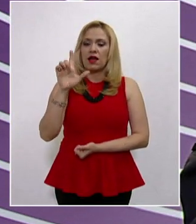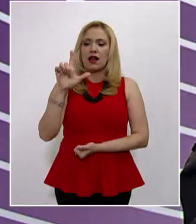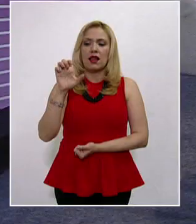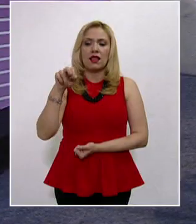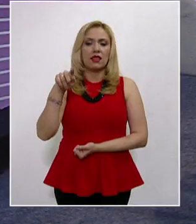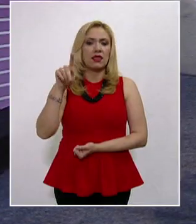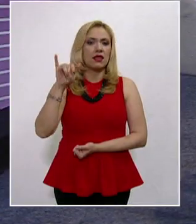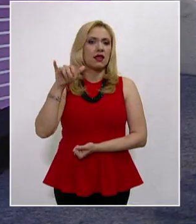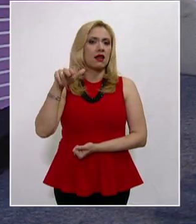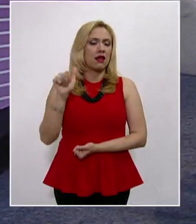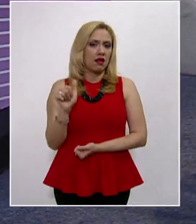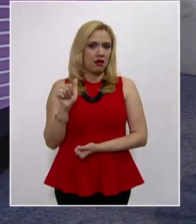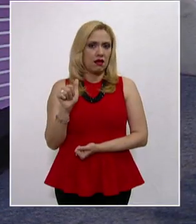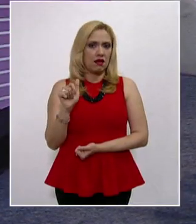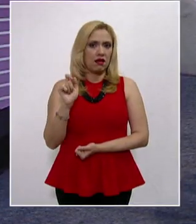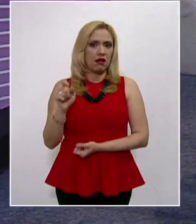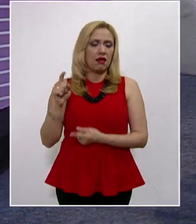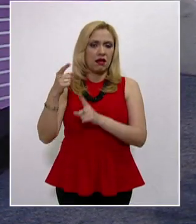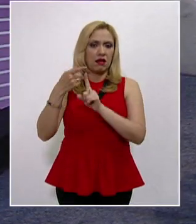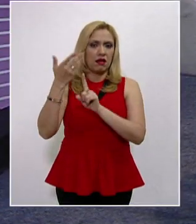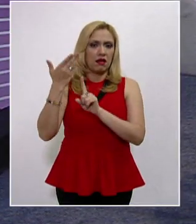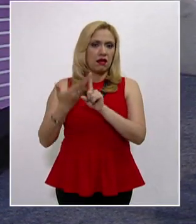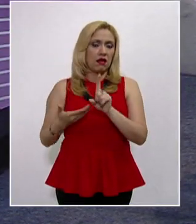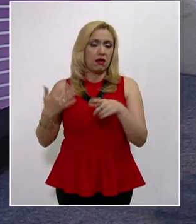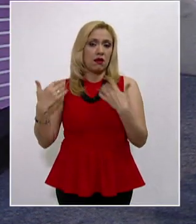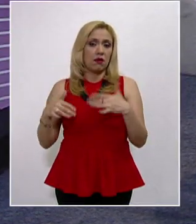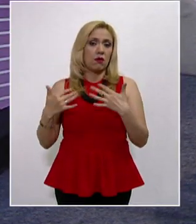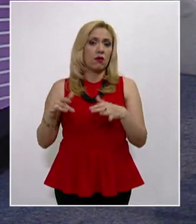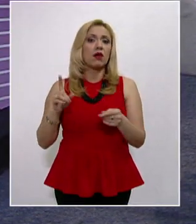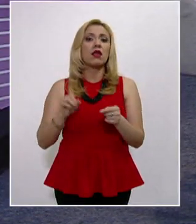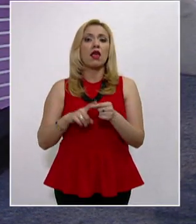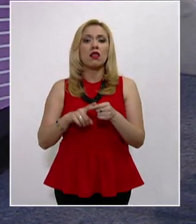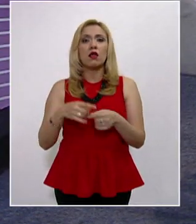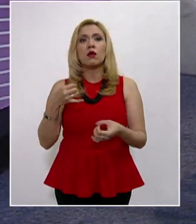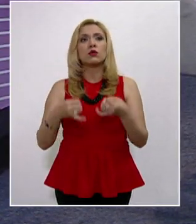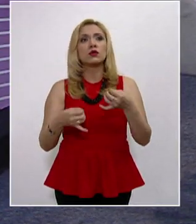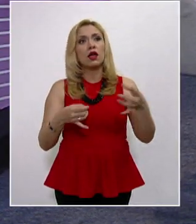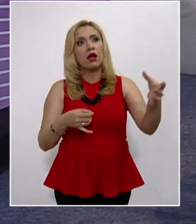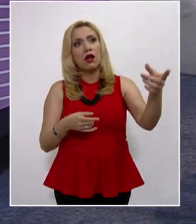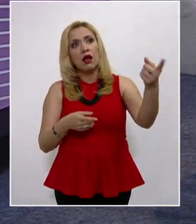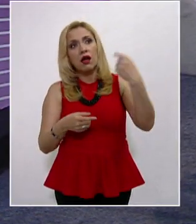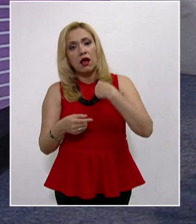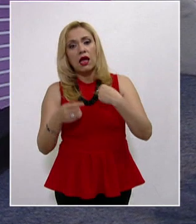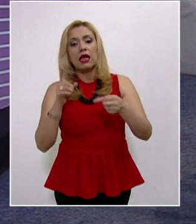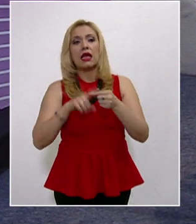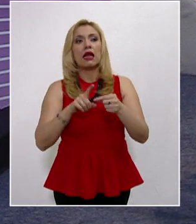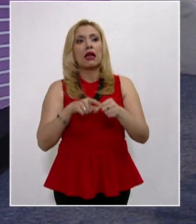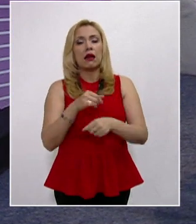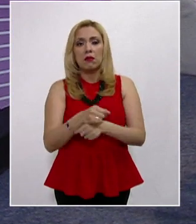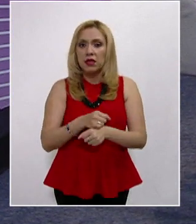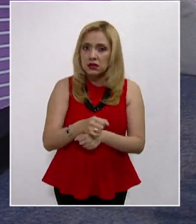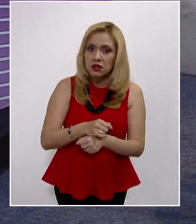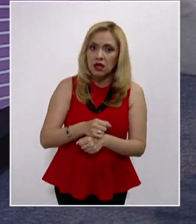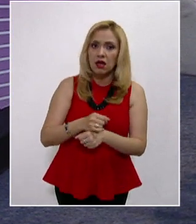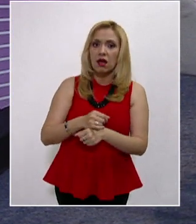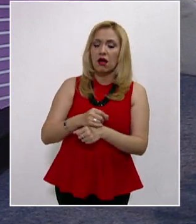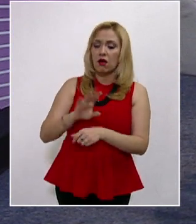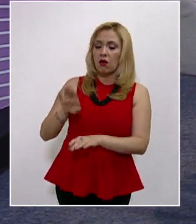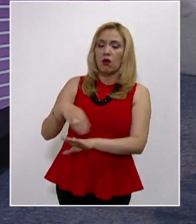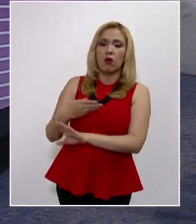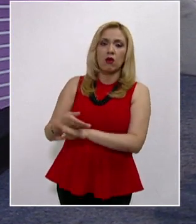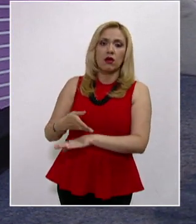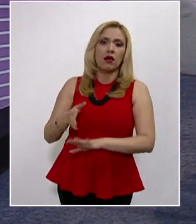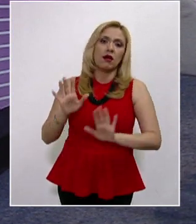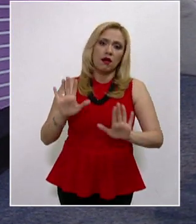Ortega, donde se lleva más allá del tema de quién te juzga hasta quién investiga el tema de la violación. Y ahí hay